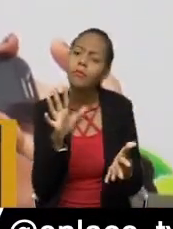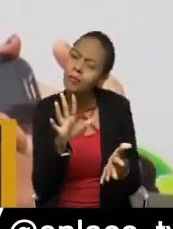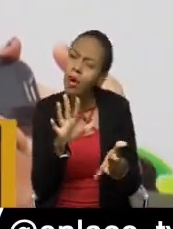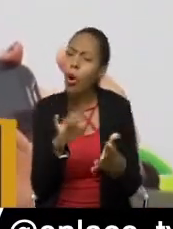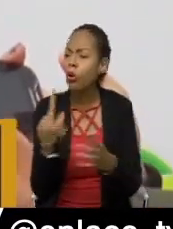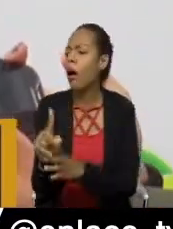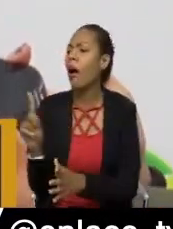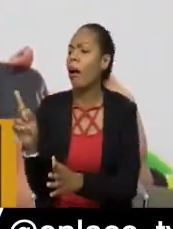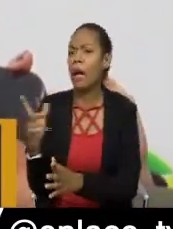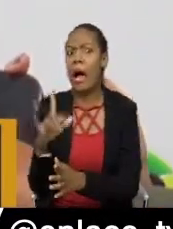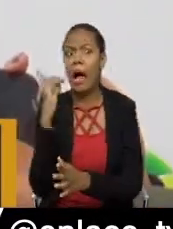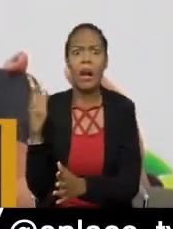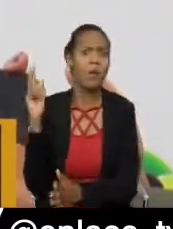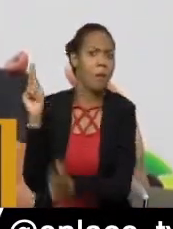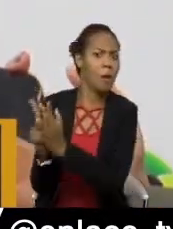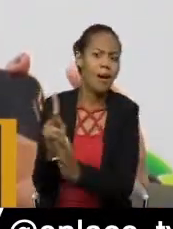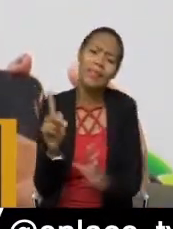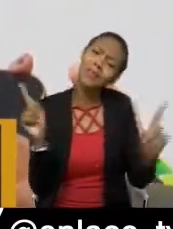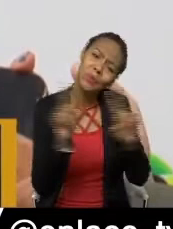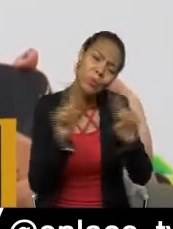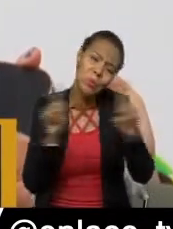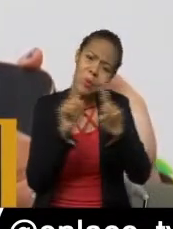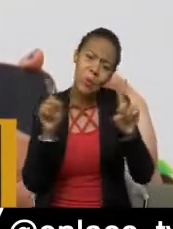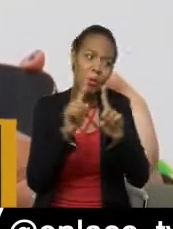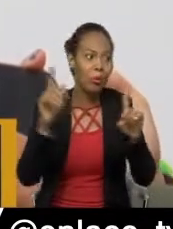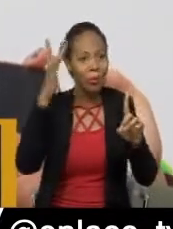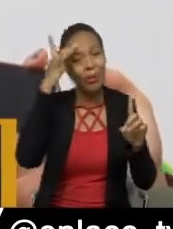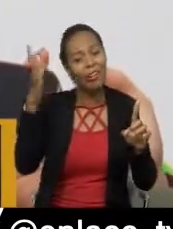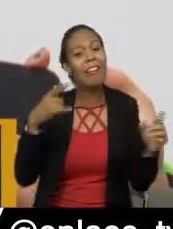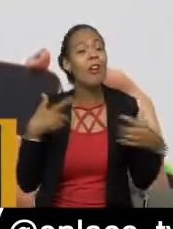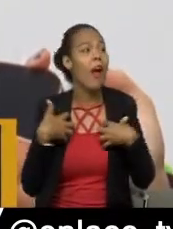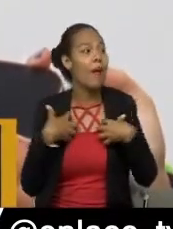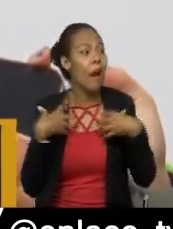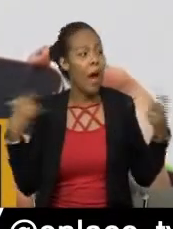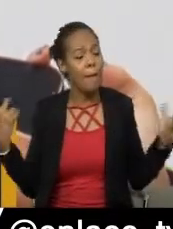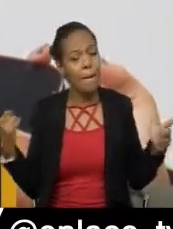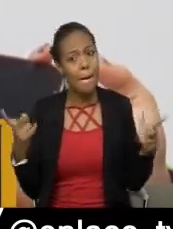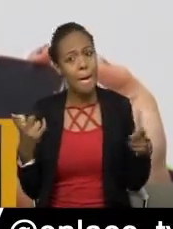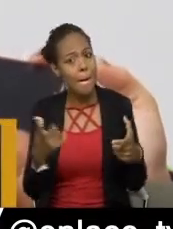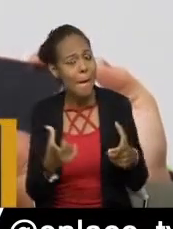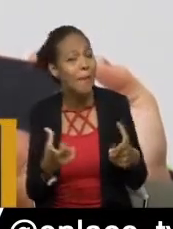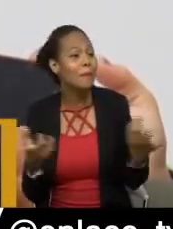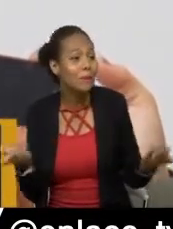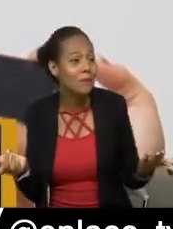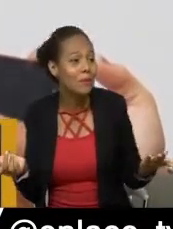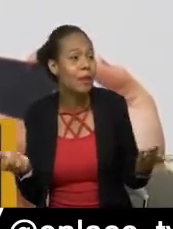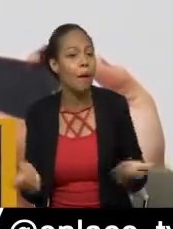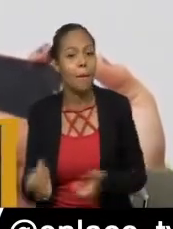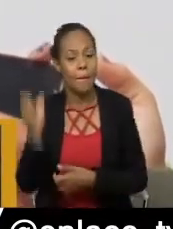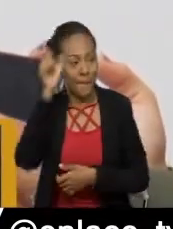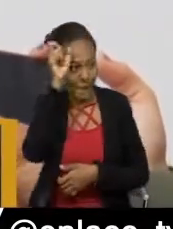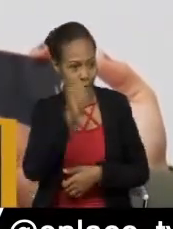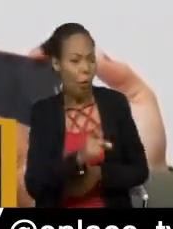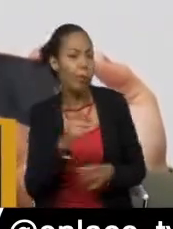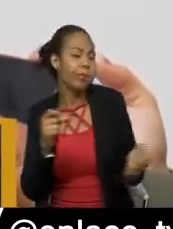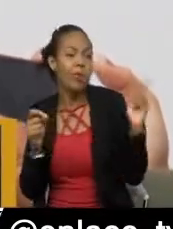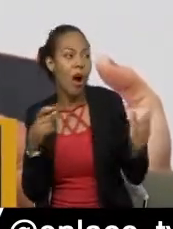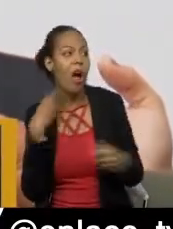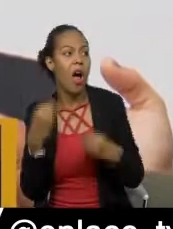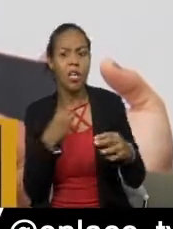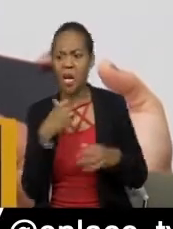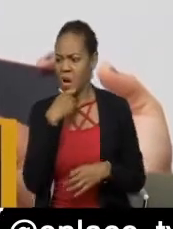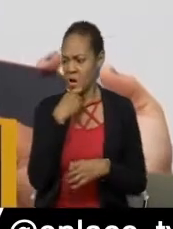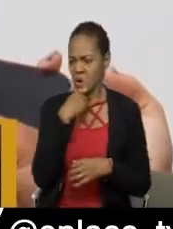vayan a tratar de hacerle daño a esos animales en vía de extinción. Normalmente lo primero que hace el ciudadano del común es agredirla